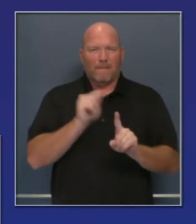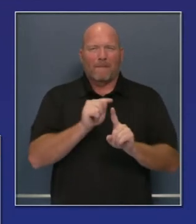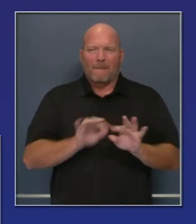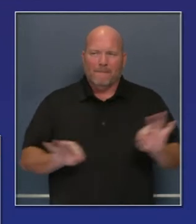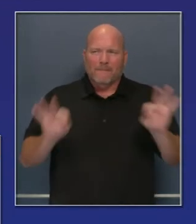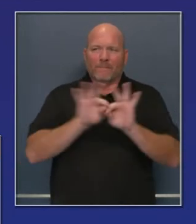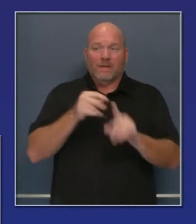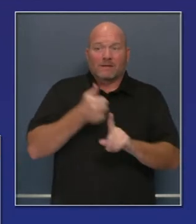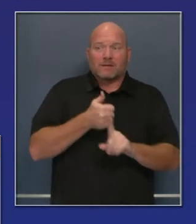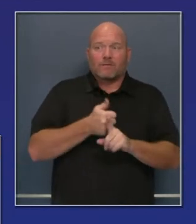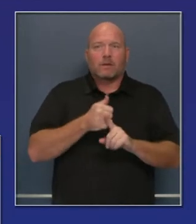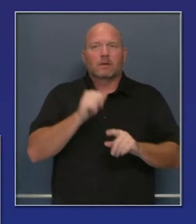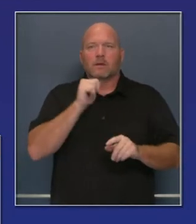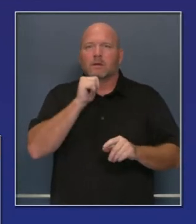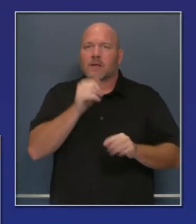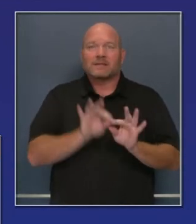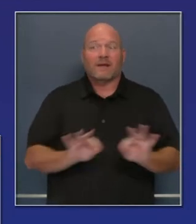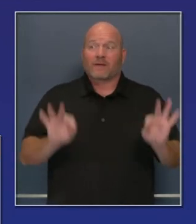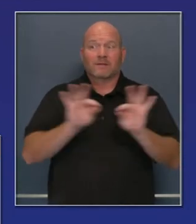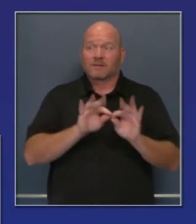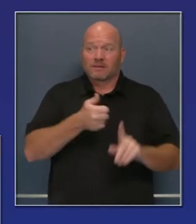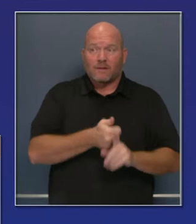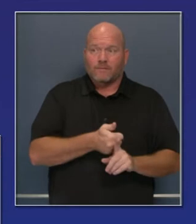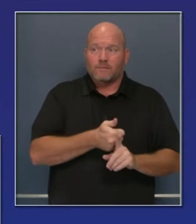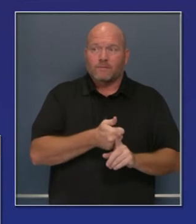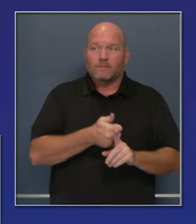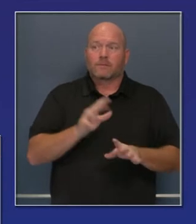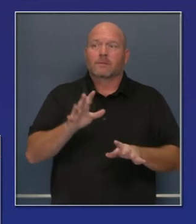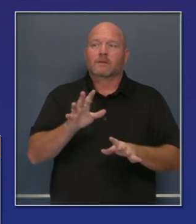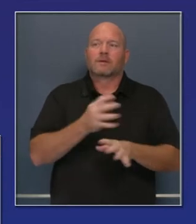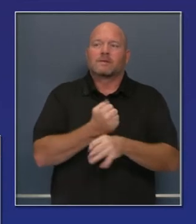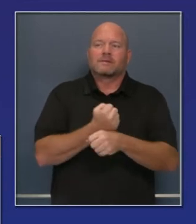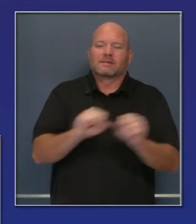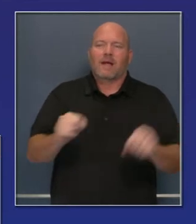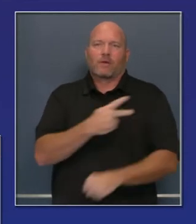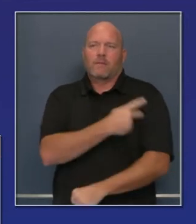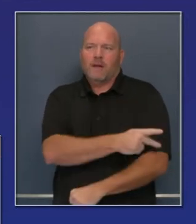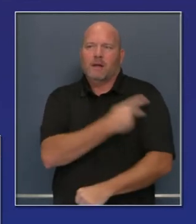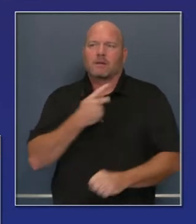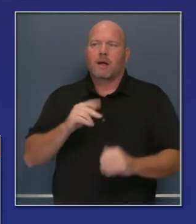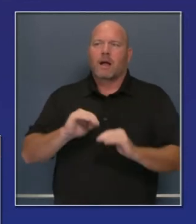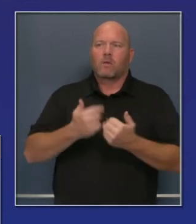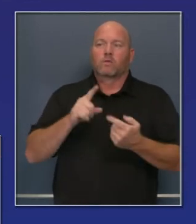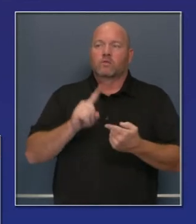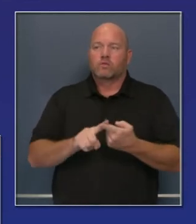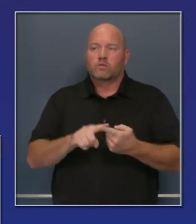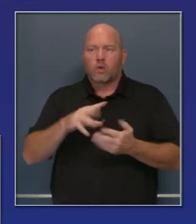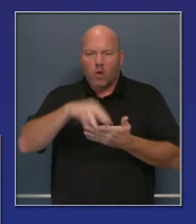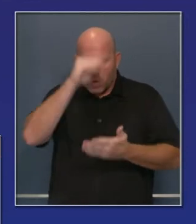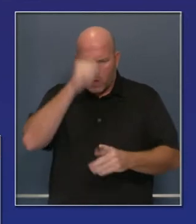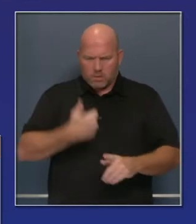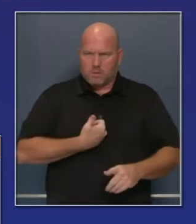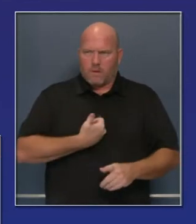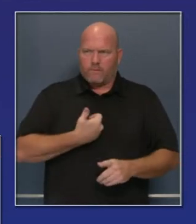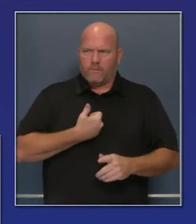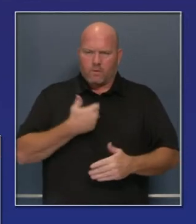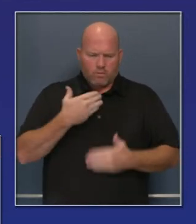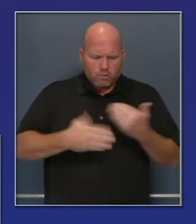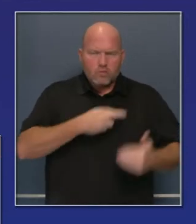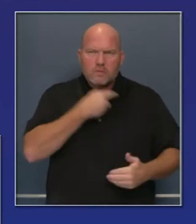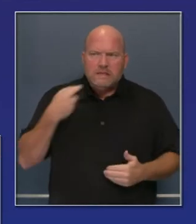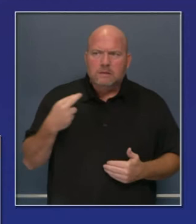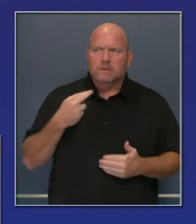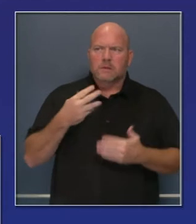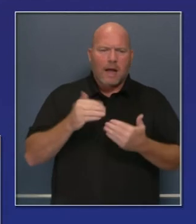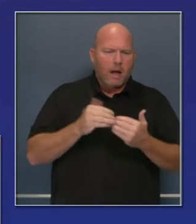significado. Las pruebas en sí no tienen significado. El paciente puede descubrir su salud y riesgo